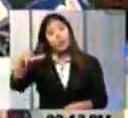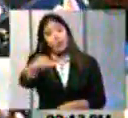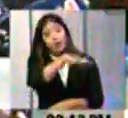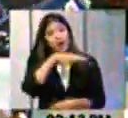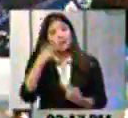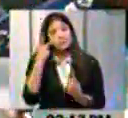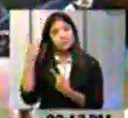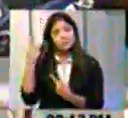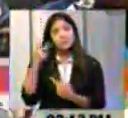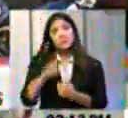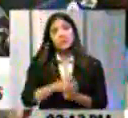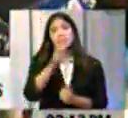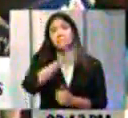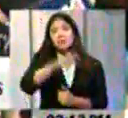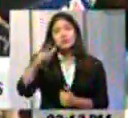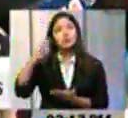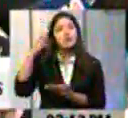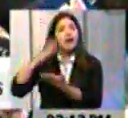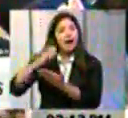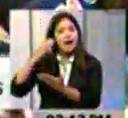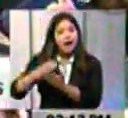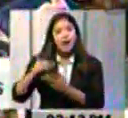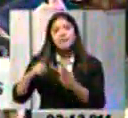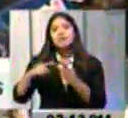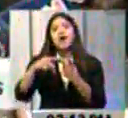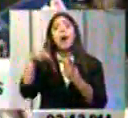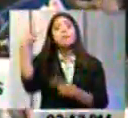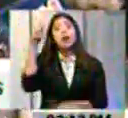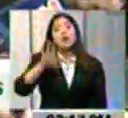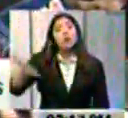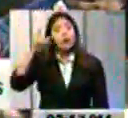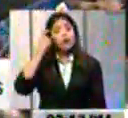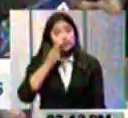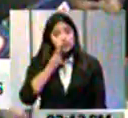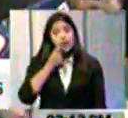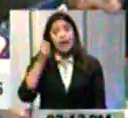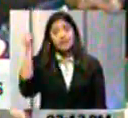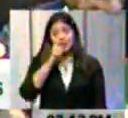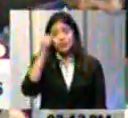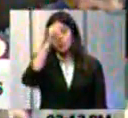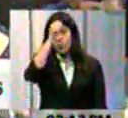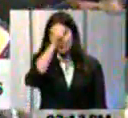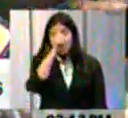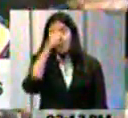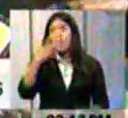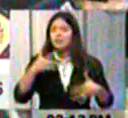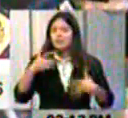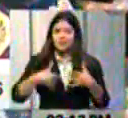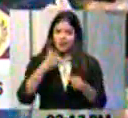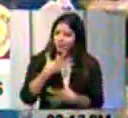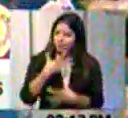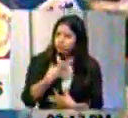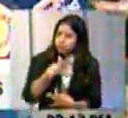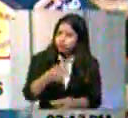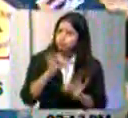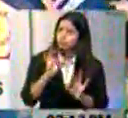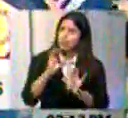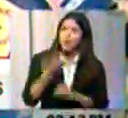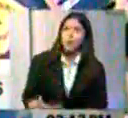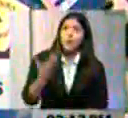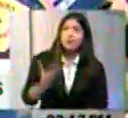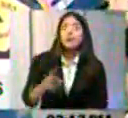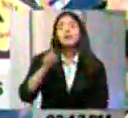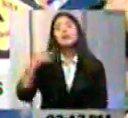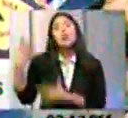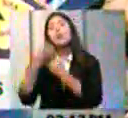una representante de Catia, de la parroquia Sucre, donde el fin de semana desarrollamos una actividad bien interesante. También nos acompaña el